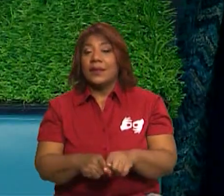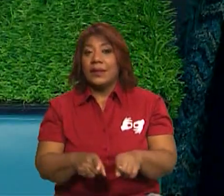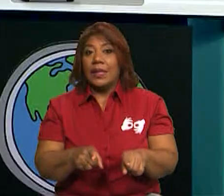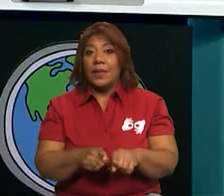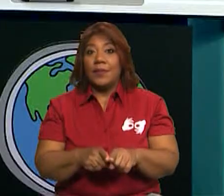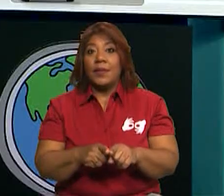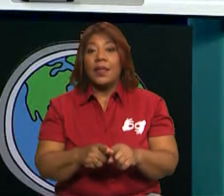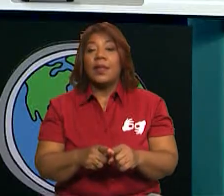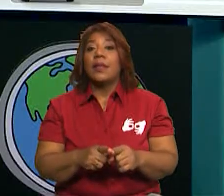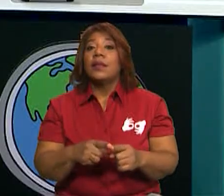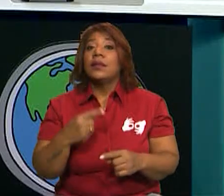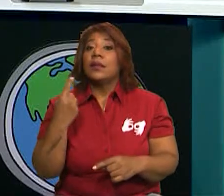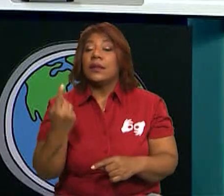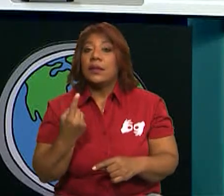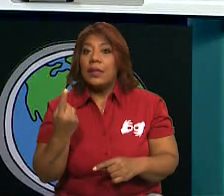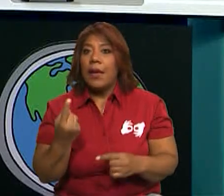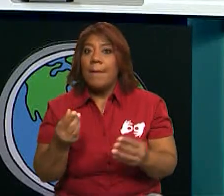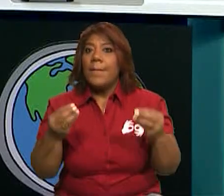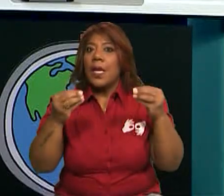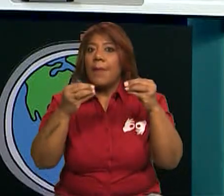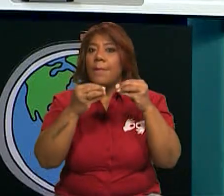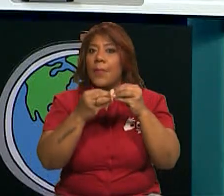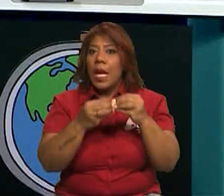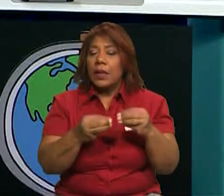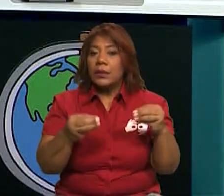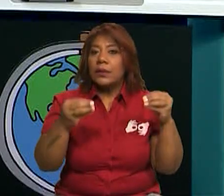¿por qué? Porque la autoevaluación